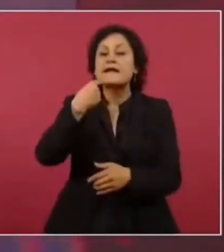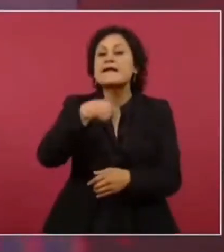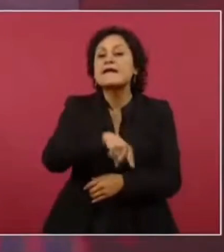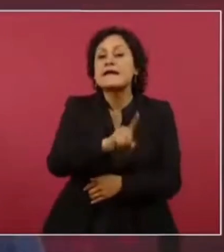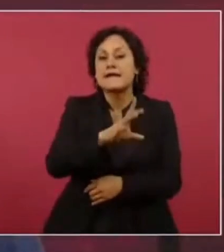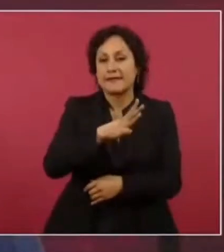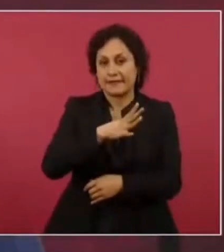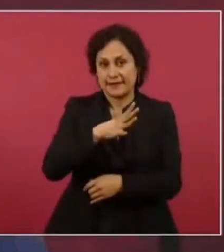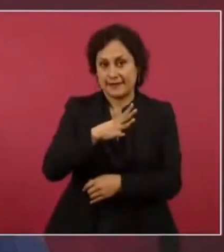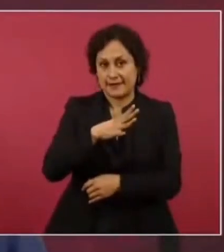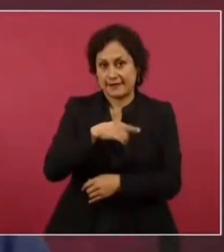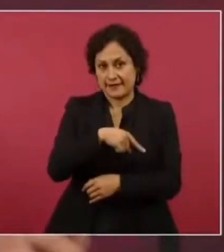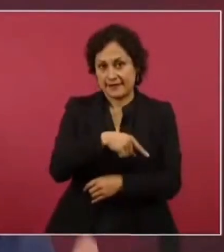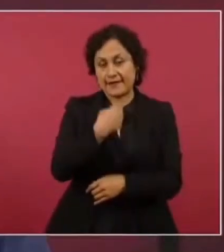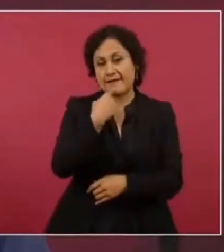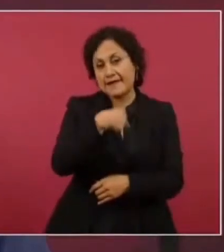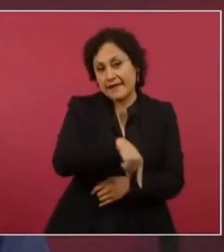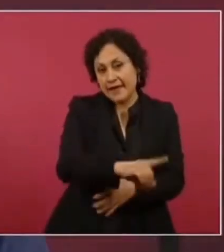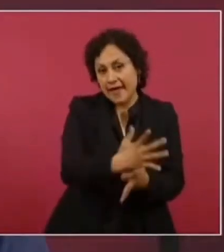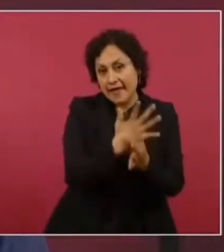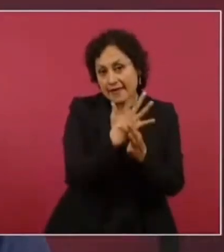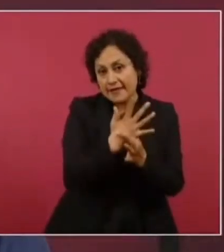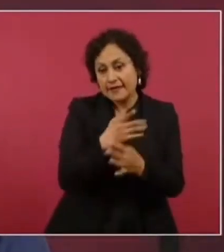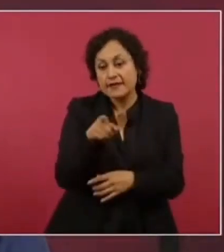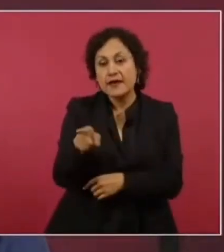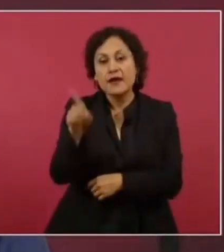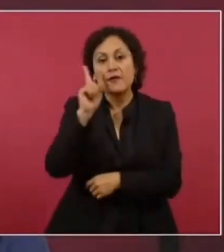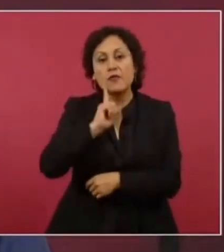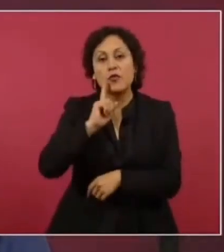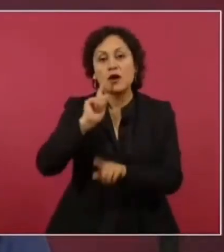de haber entregado unos contratos